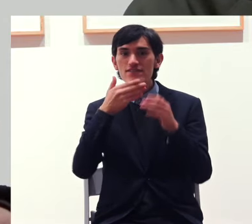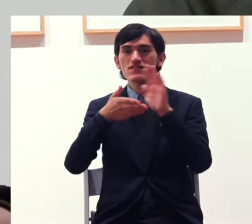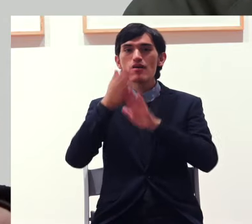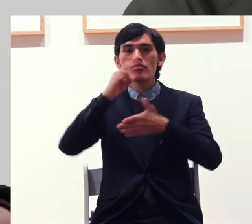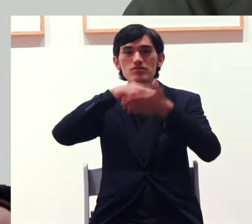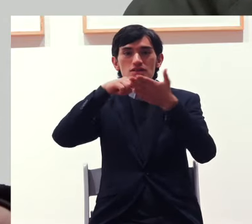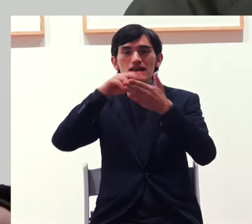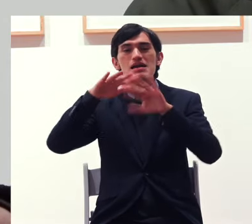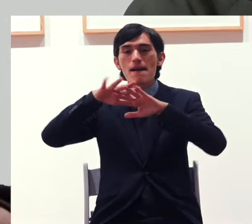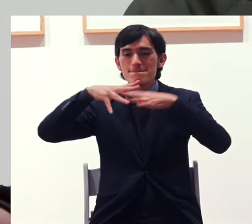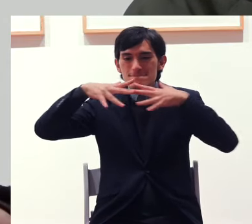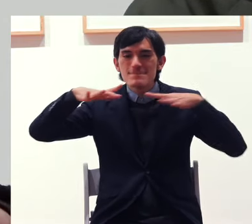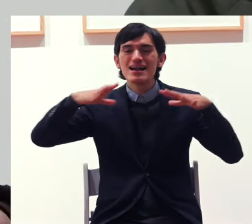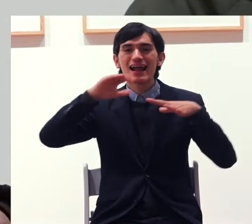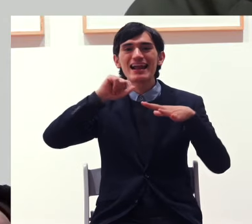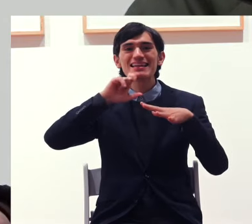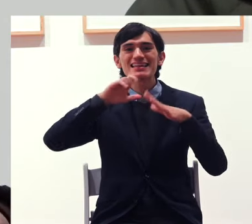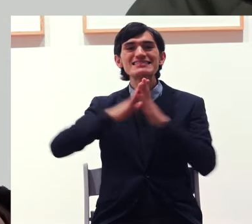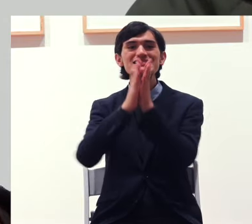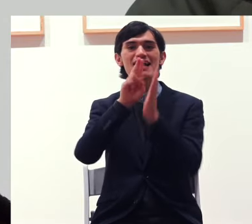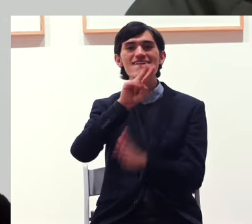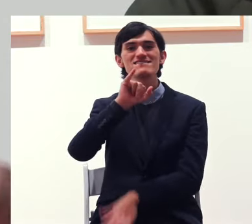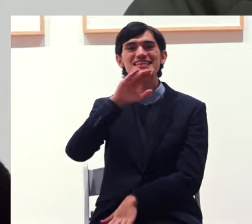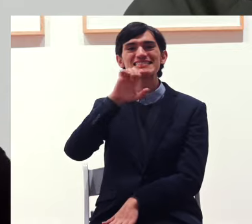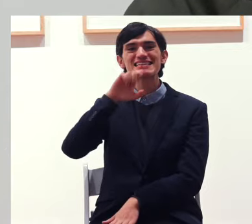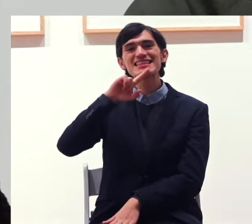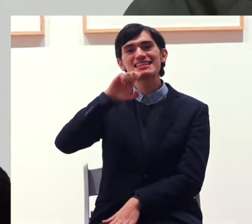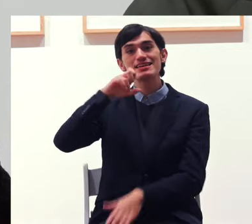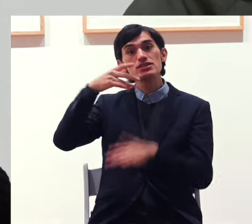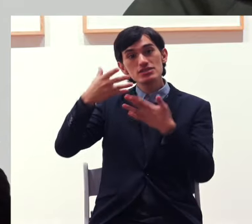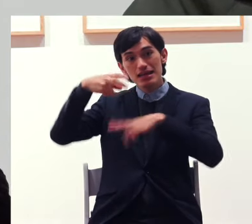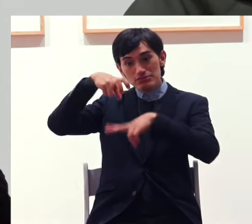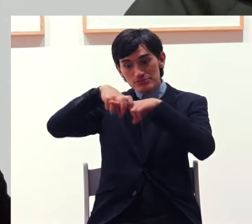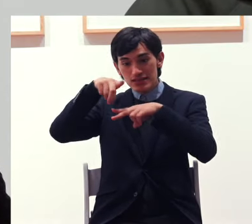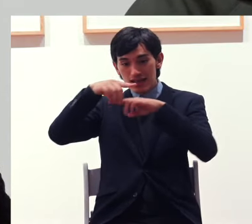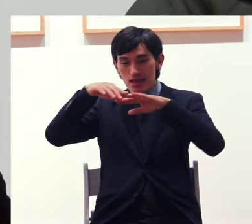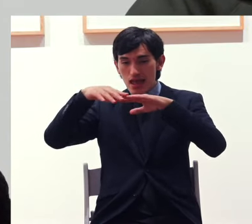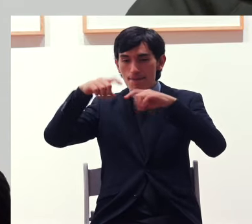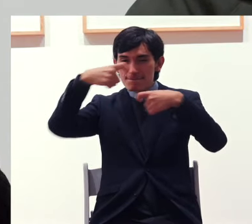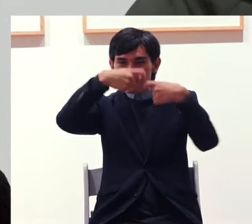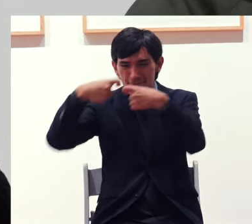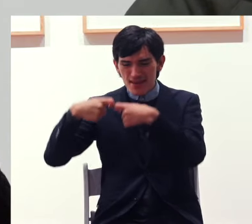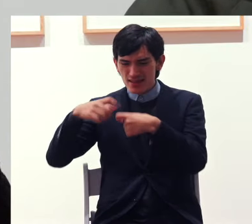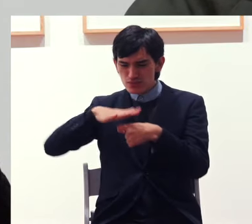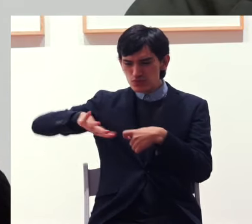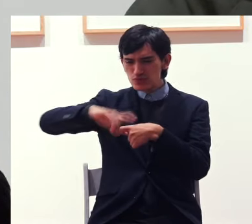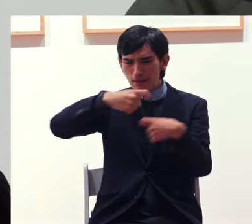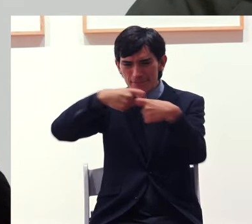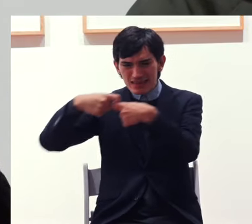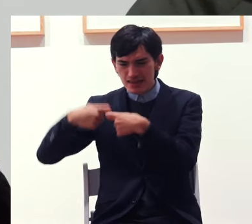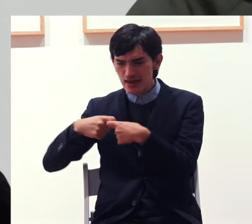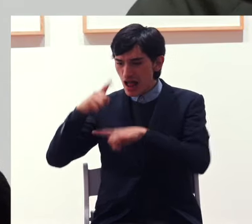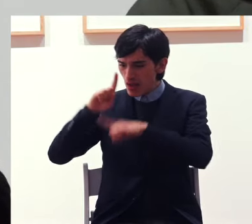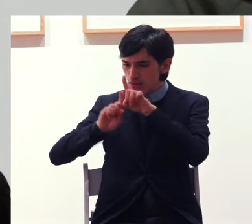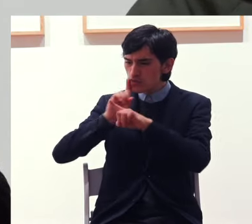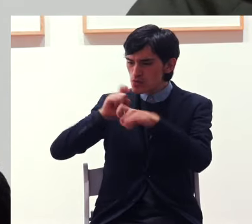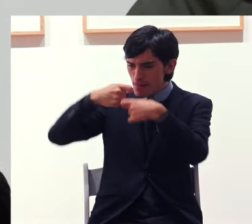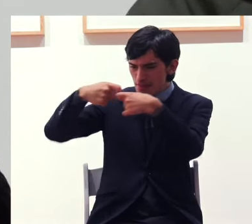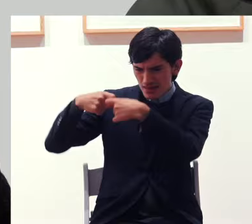lo lleva a acuarelear a la caleta de San Vicente. Entonces, allí en esa caleta habían piedras